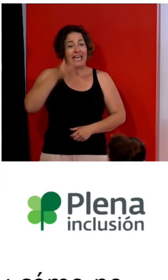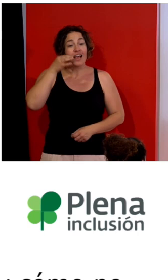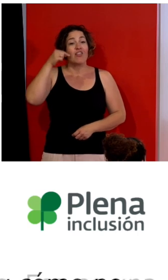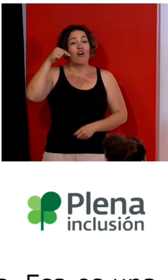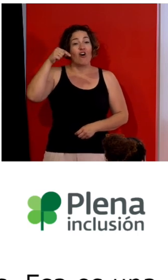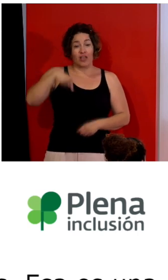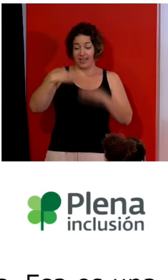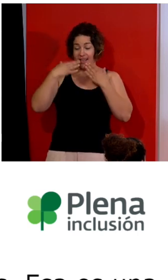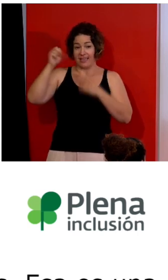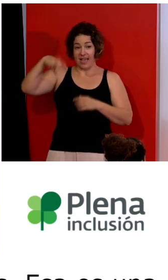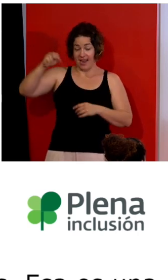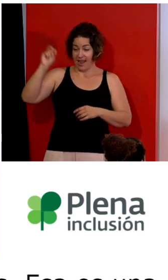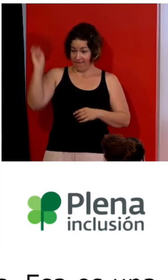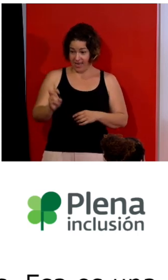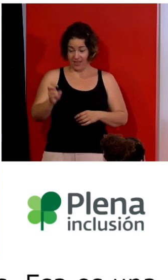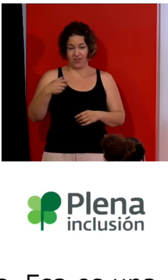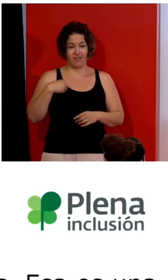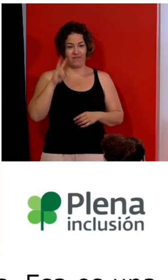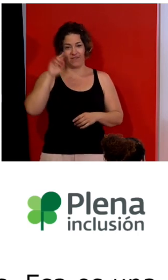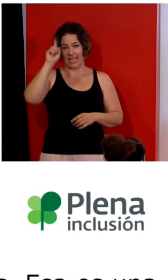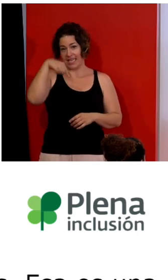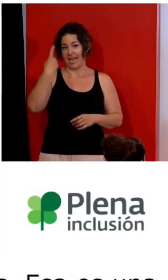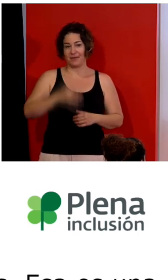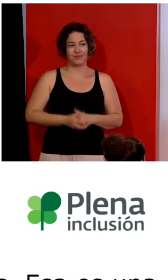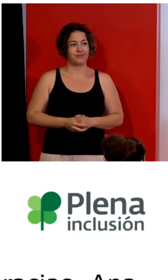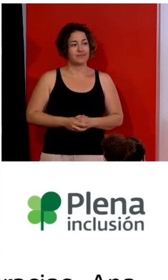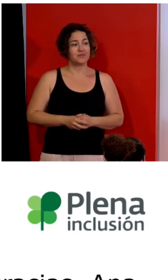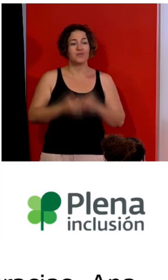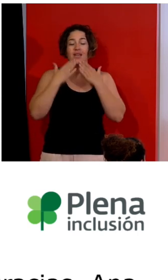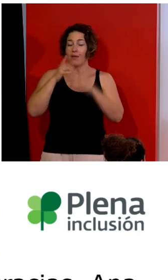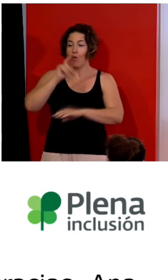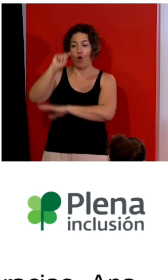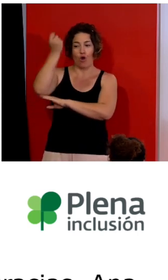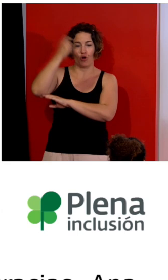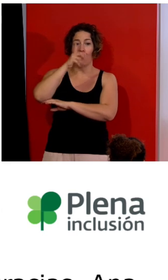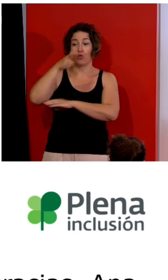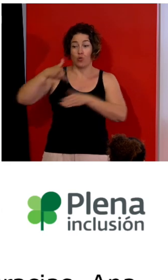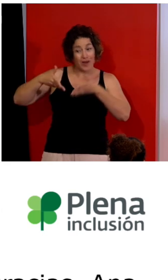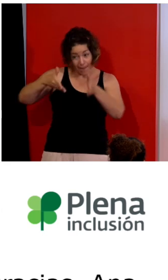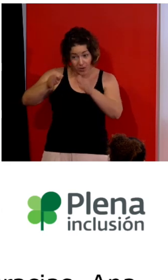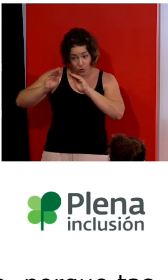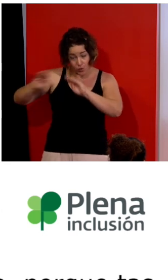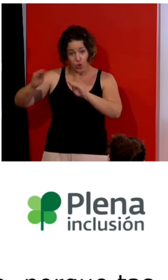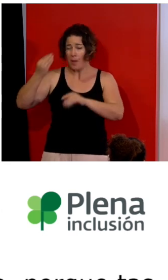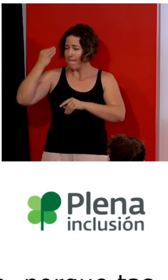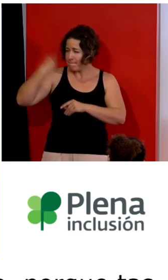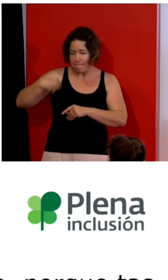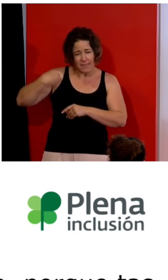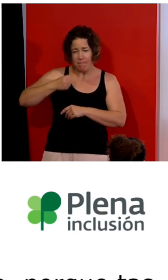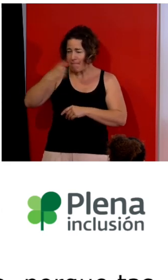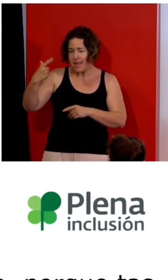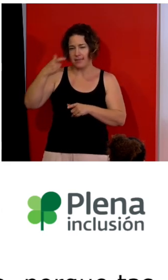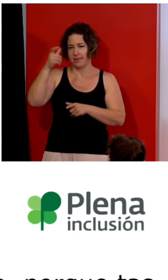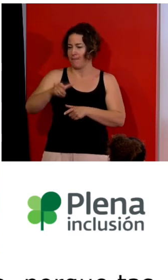cara. Gracias, Ana, por estar aquí y gracias por tu logro, porque tu camino es el camino de miles de